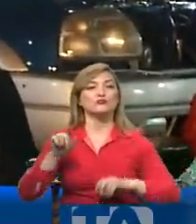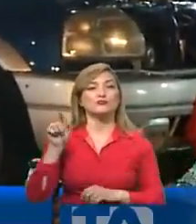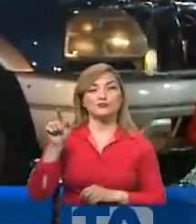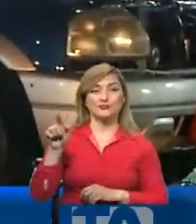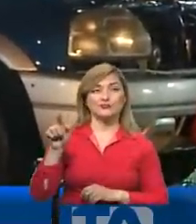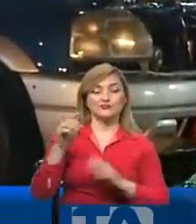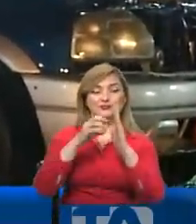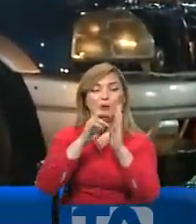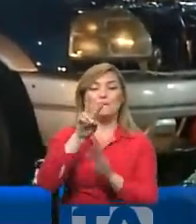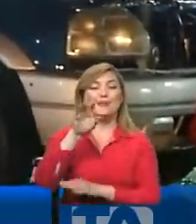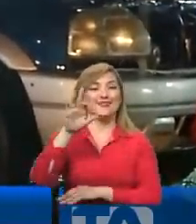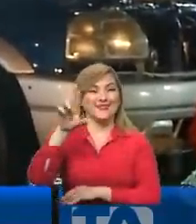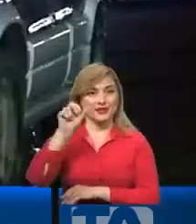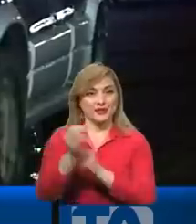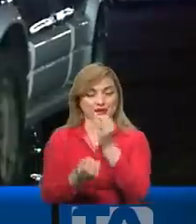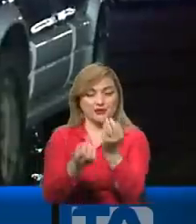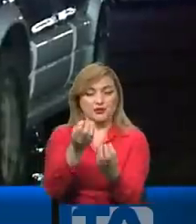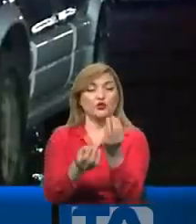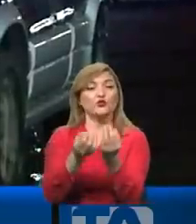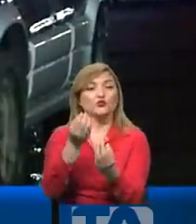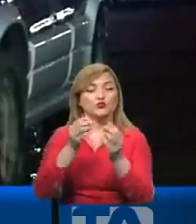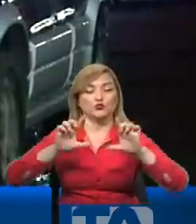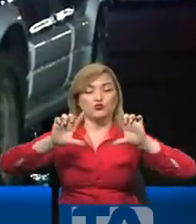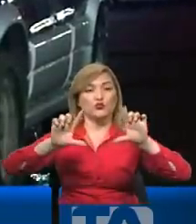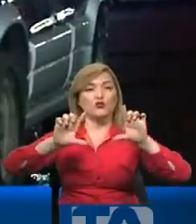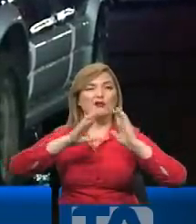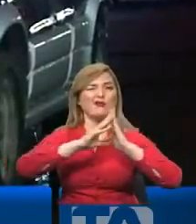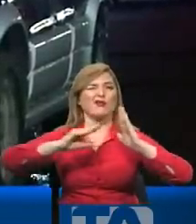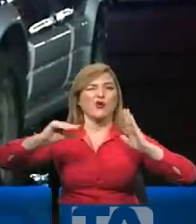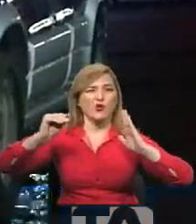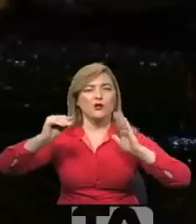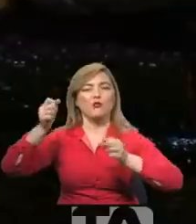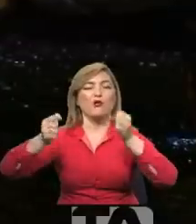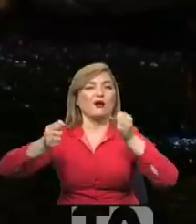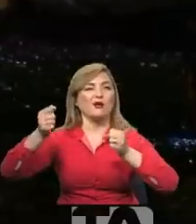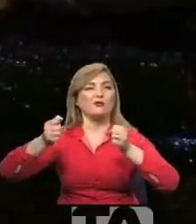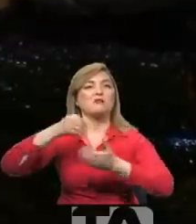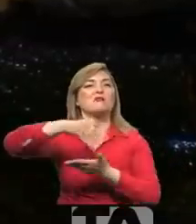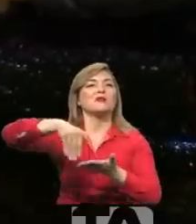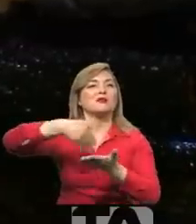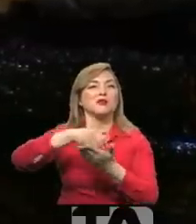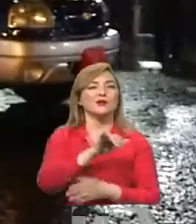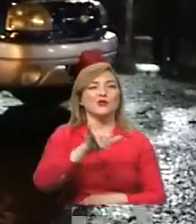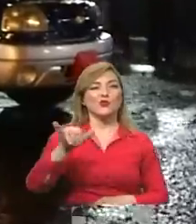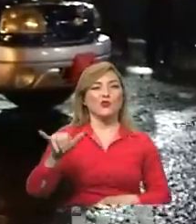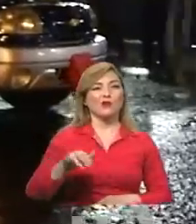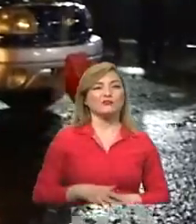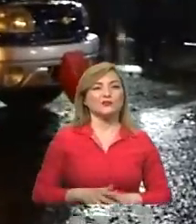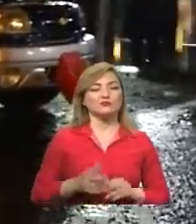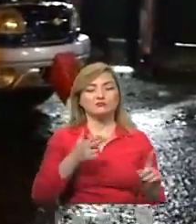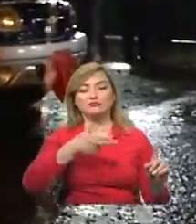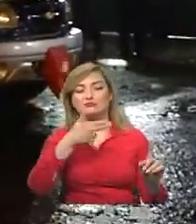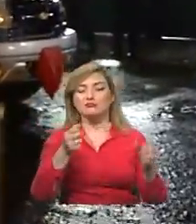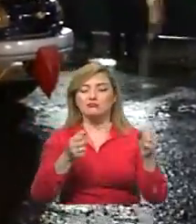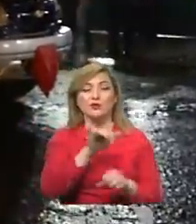que el gran Vitara azul que fue incinerado contaba con placas clonadas de un carro que existe en Manabí. Los sicarios buscaron un